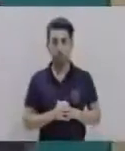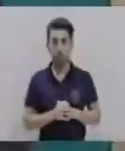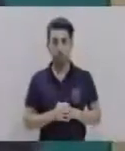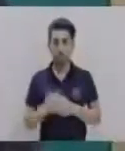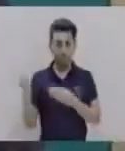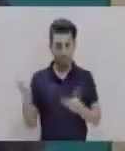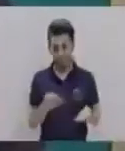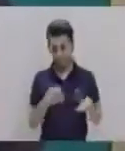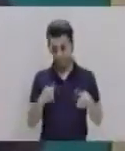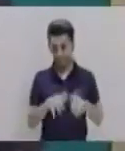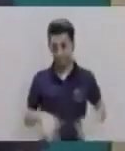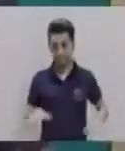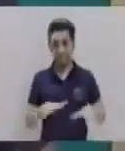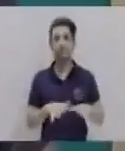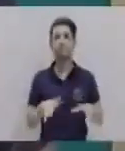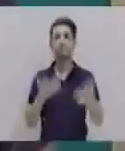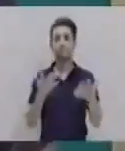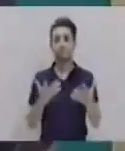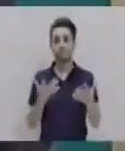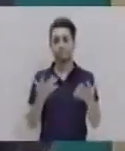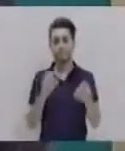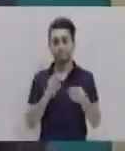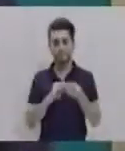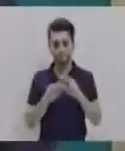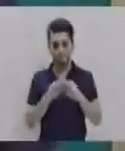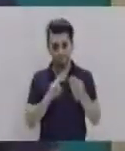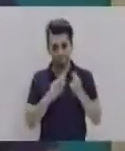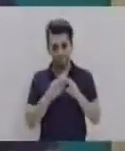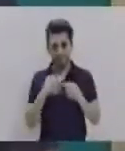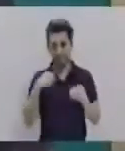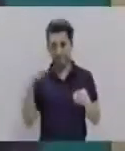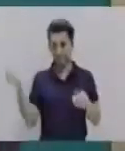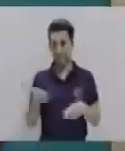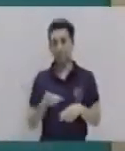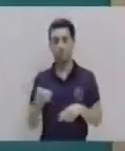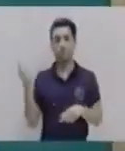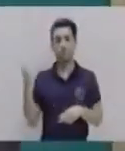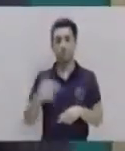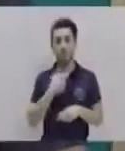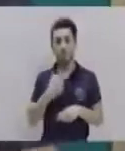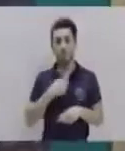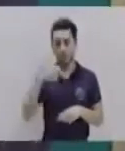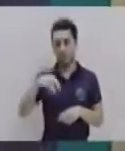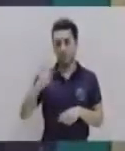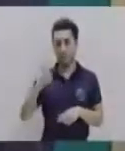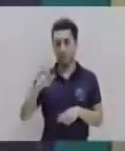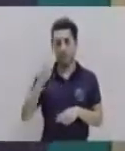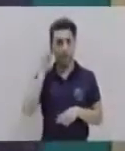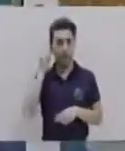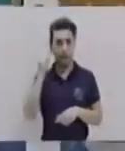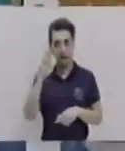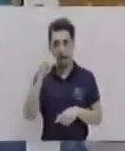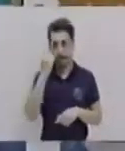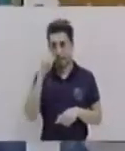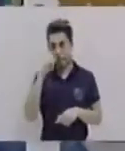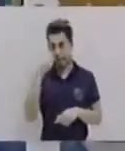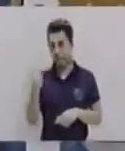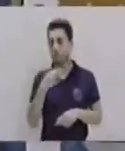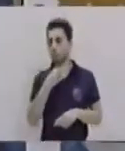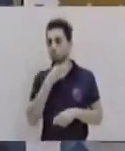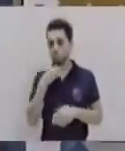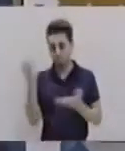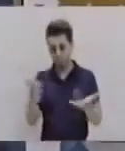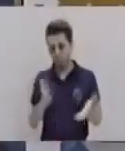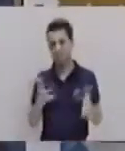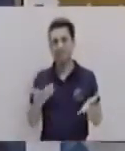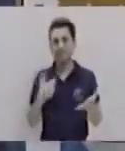Bienvenidos al segmento de matemáticas. Hoy nos acompaña Margarita Ochoa para aprender más sobre ellas. Margarita, es un gusto tenerla aquí. Cuéntenos, ¿qué